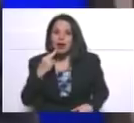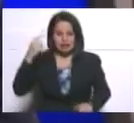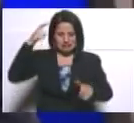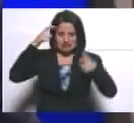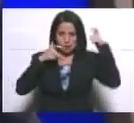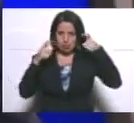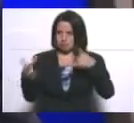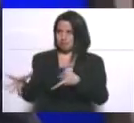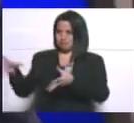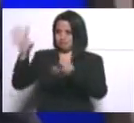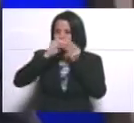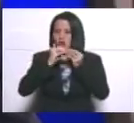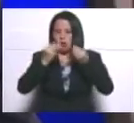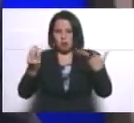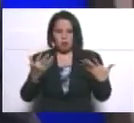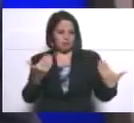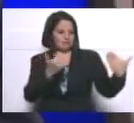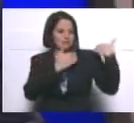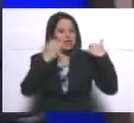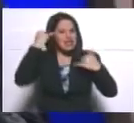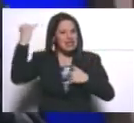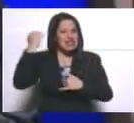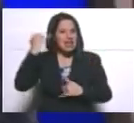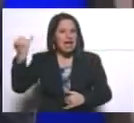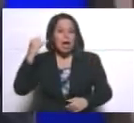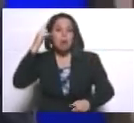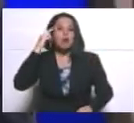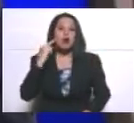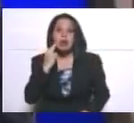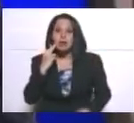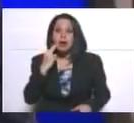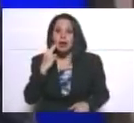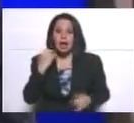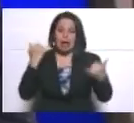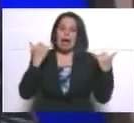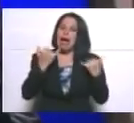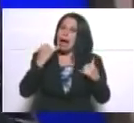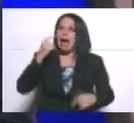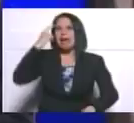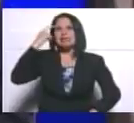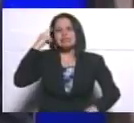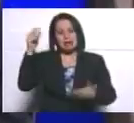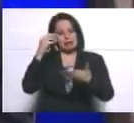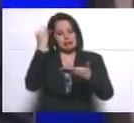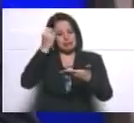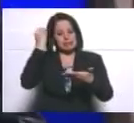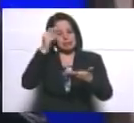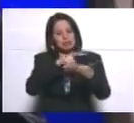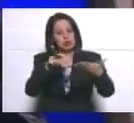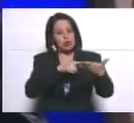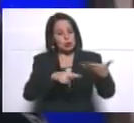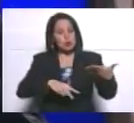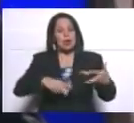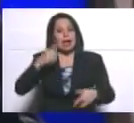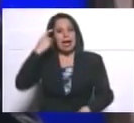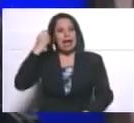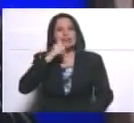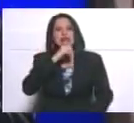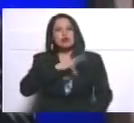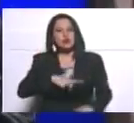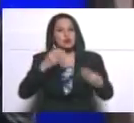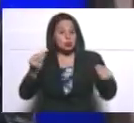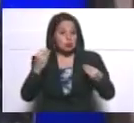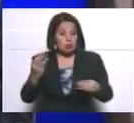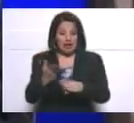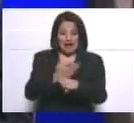ese planteamiento del proceso constituyente, del poder constituyente, y no olvidemos que desde antes